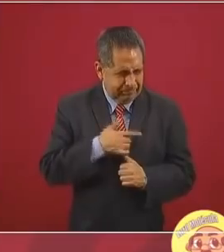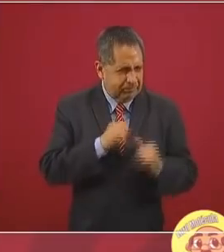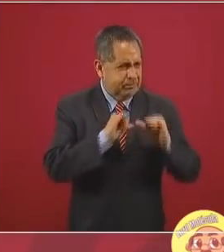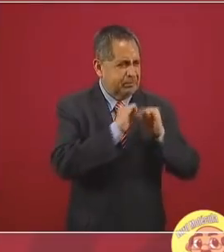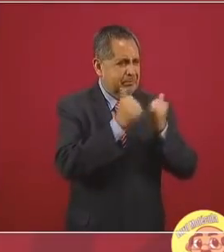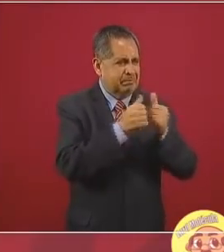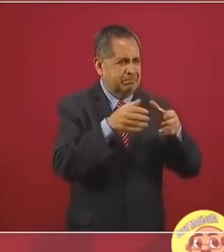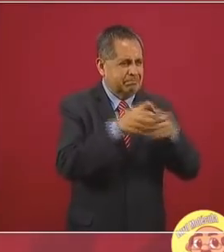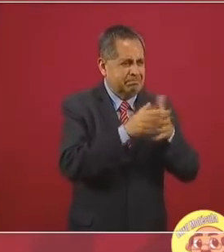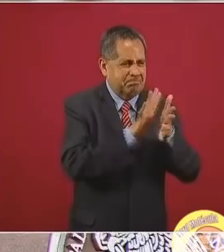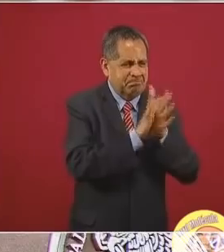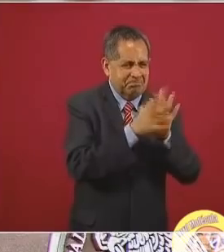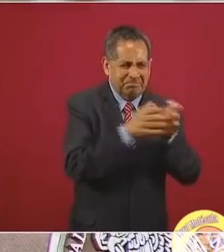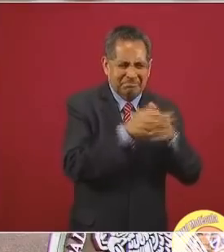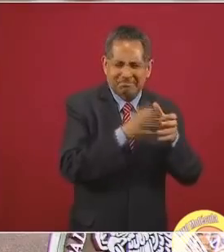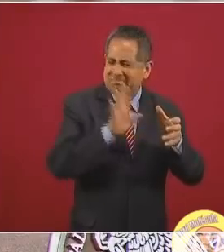asociación delictuosa, o sea.